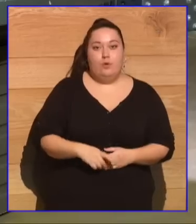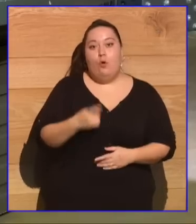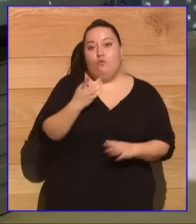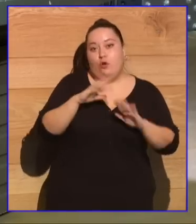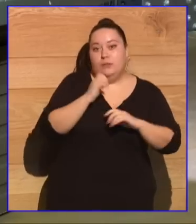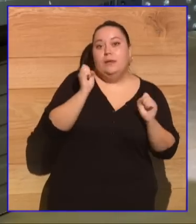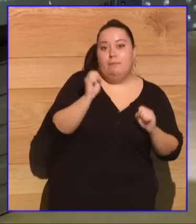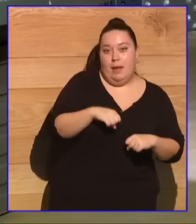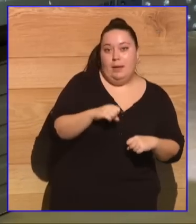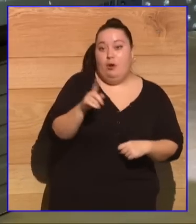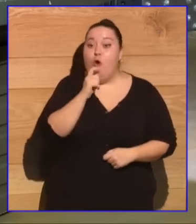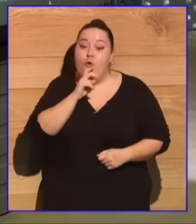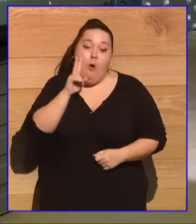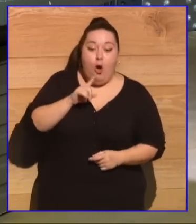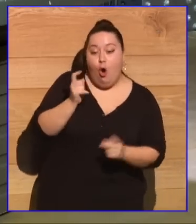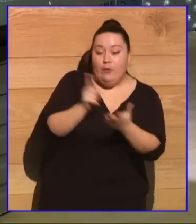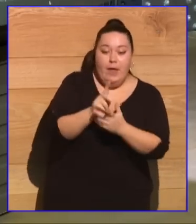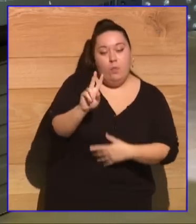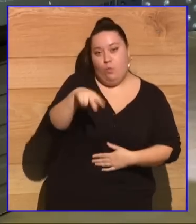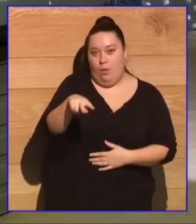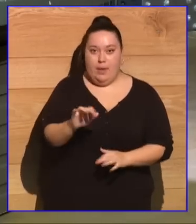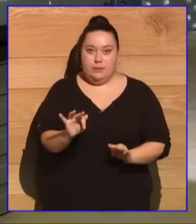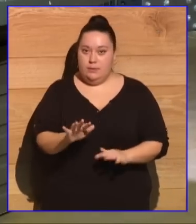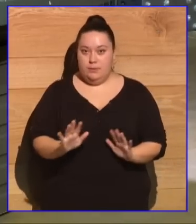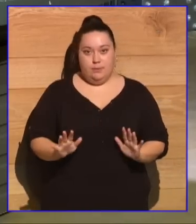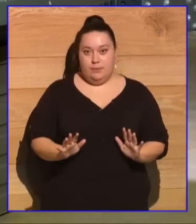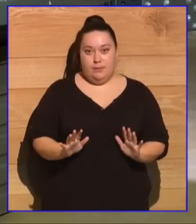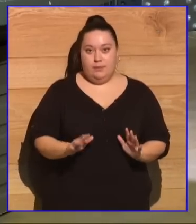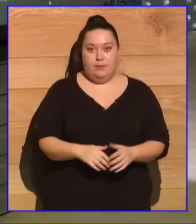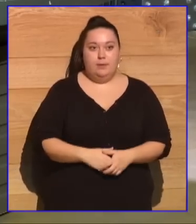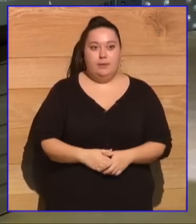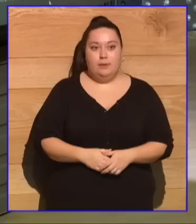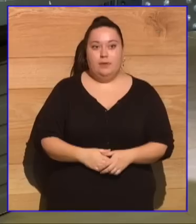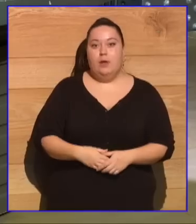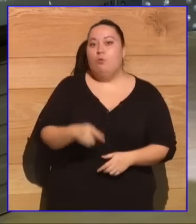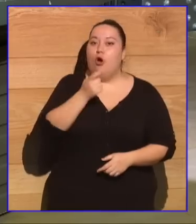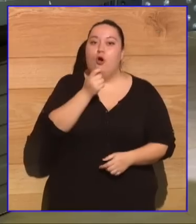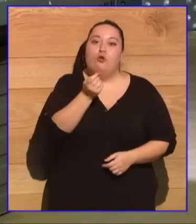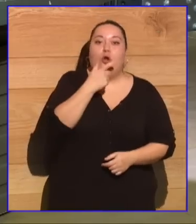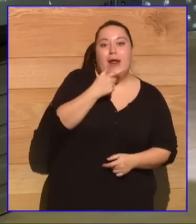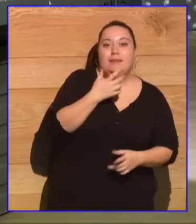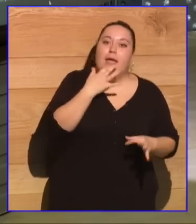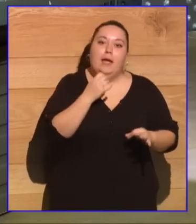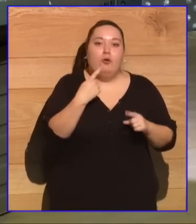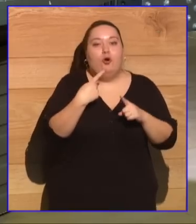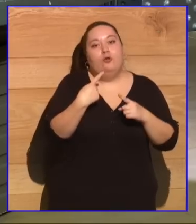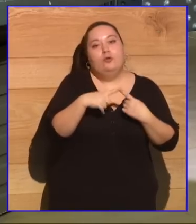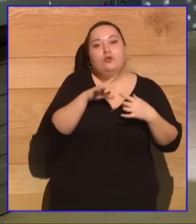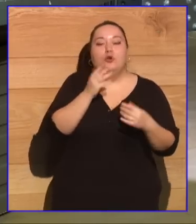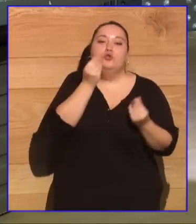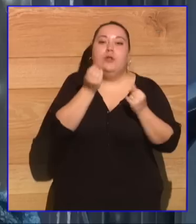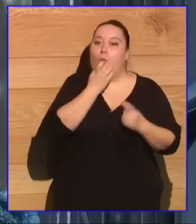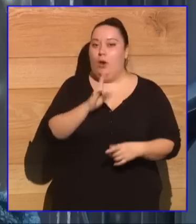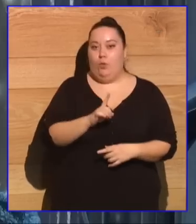pero- Es el último porro que te voy a fumar, ¿eh? Por drogarte mal. No por drogarte por donde no es. Vale, vale. O sea,